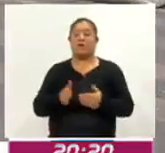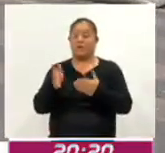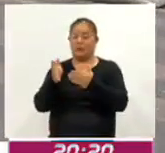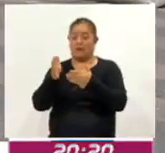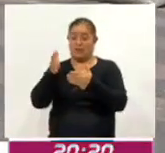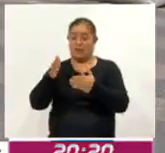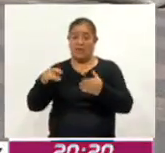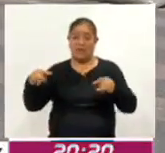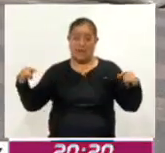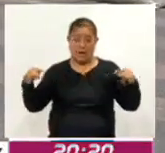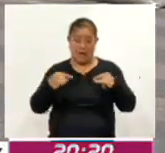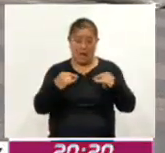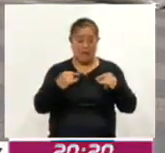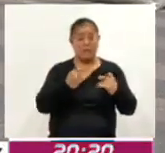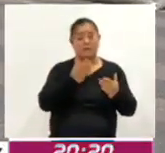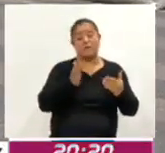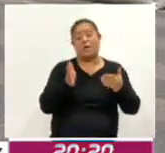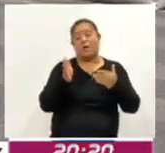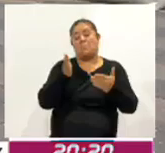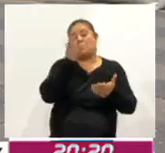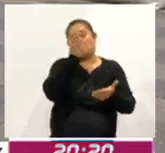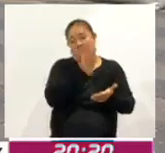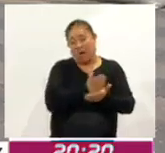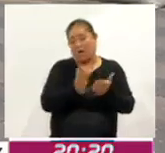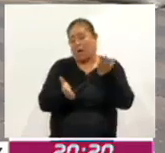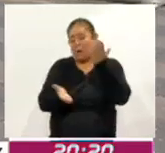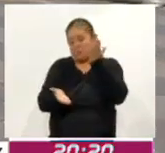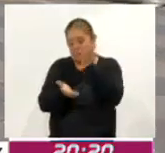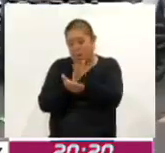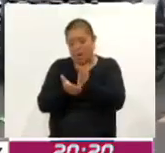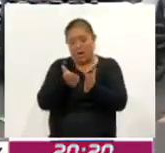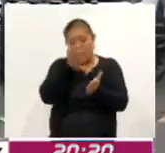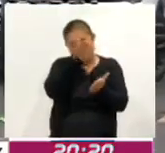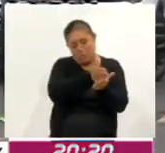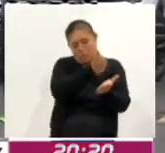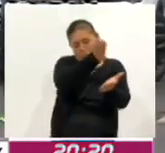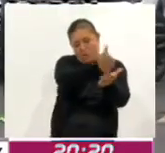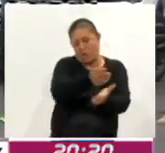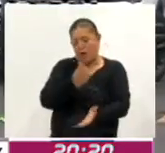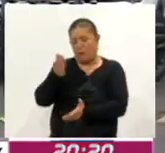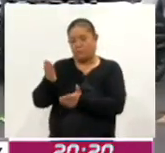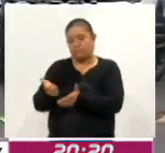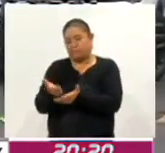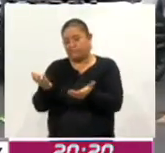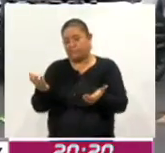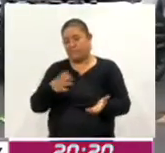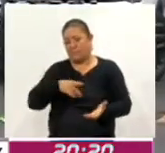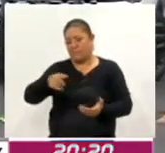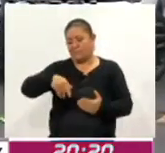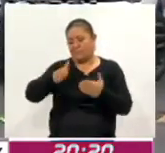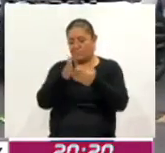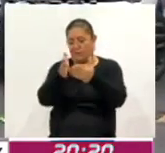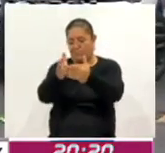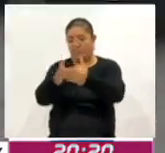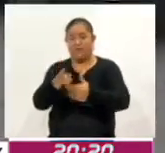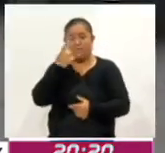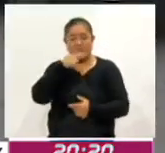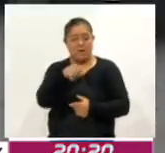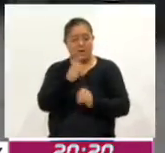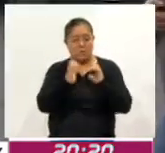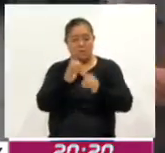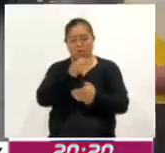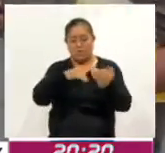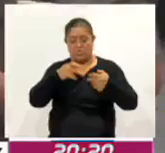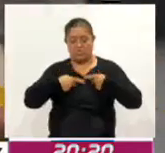semana, elementos municipales harán recorridos en la periferia del centro histórico para salvaguardar la integridad de las y los visitantes, así de